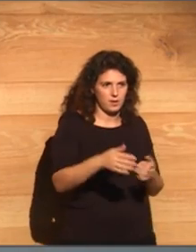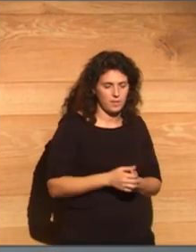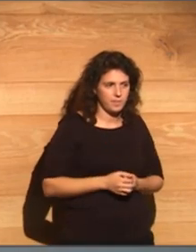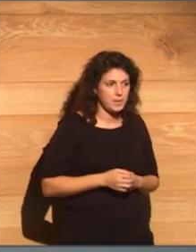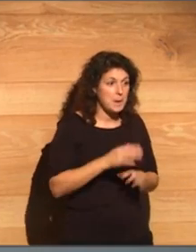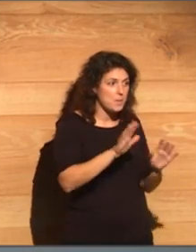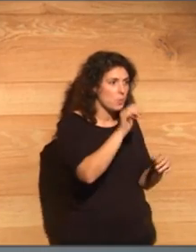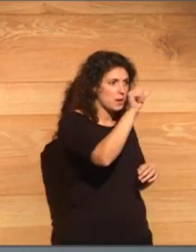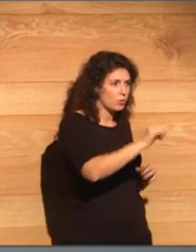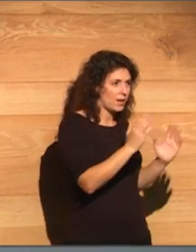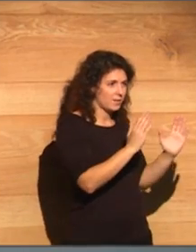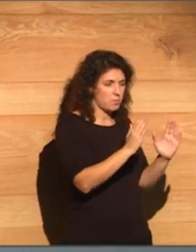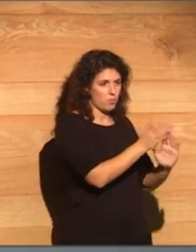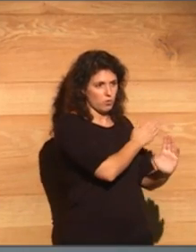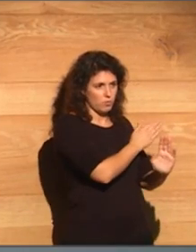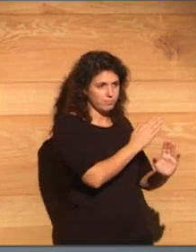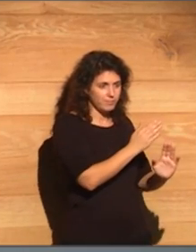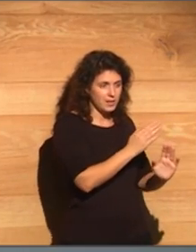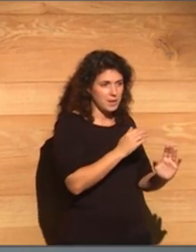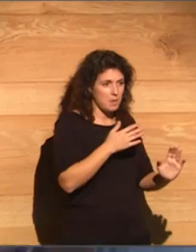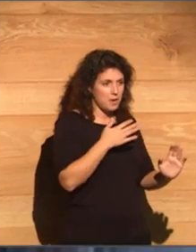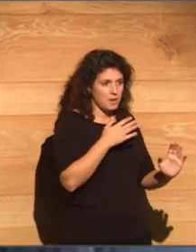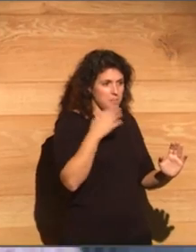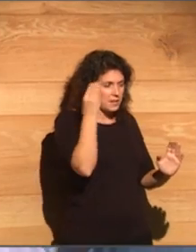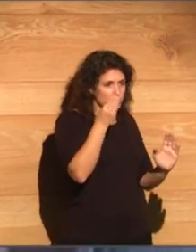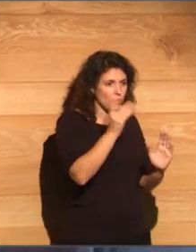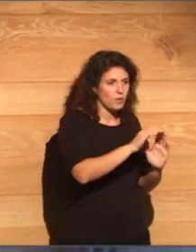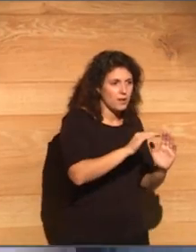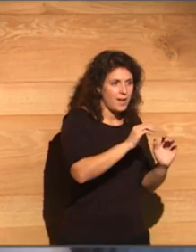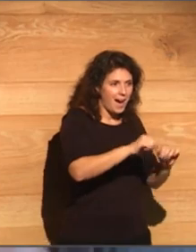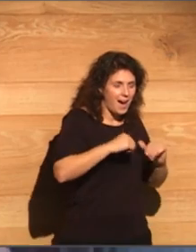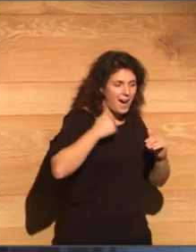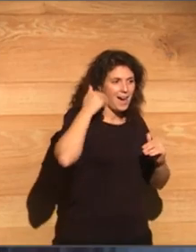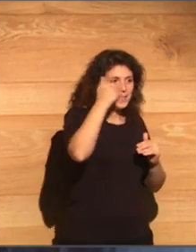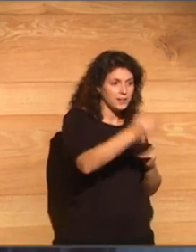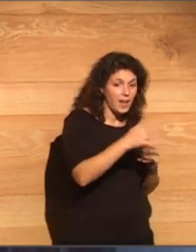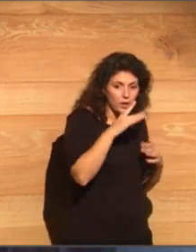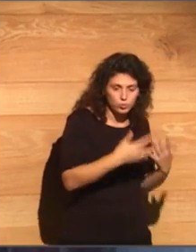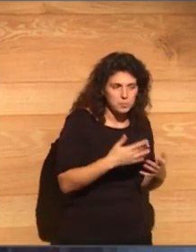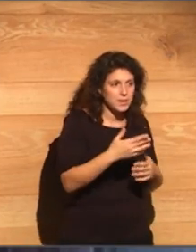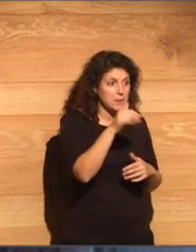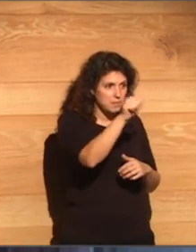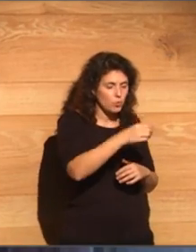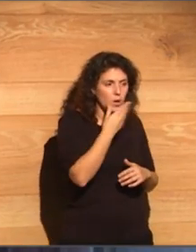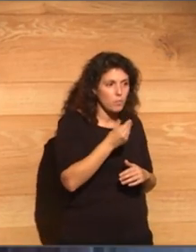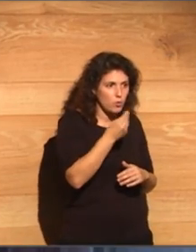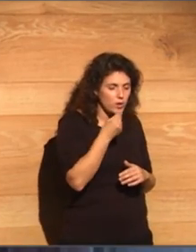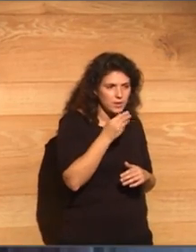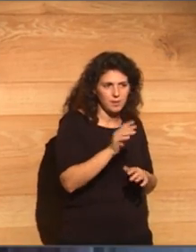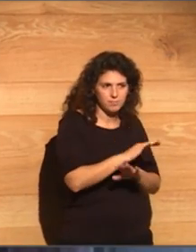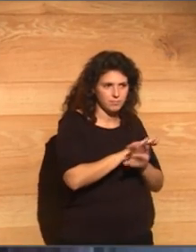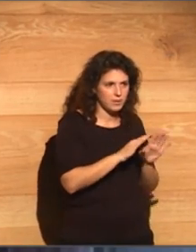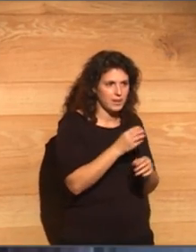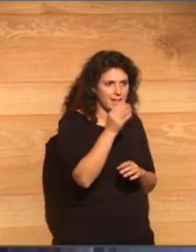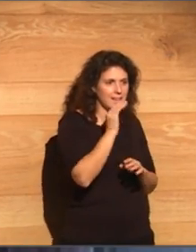peli fuera de tiempo. Yo creo que es una película hiper adelantada a su tiempo y que hoy en día es más bonita que nunca. A mí me parece una delicia absoluta. La